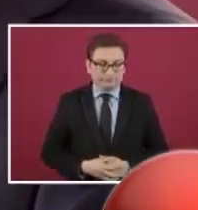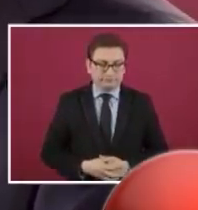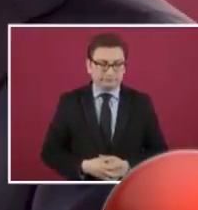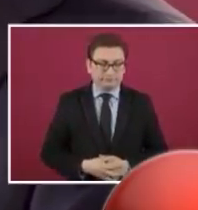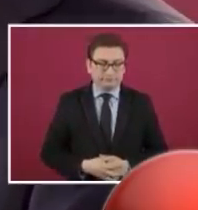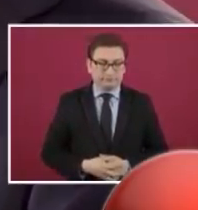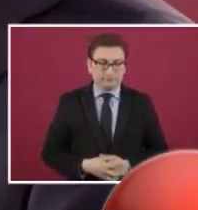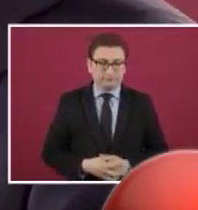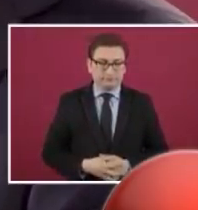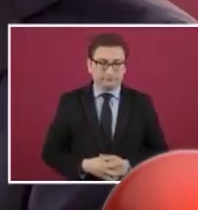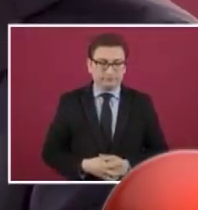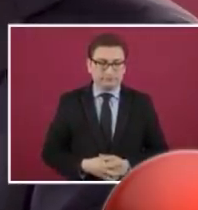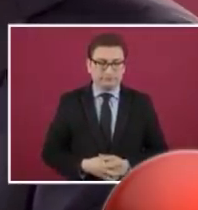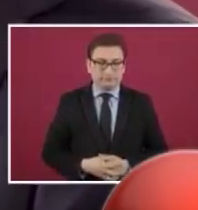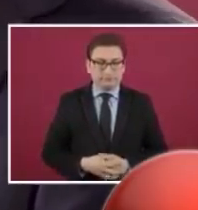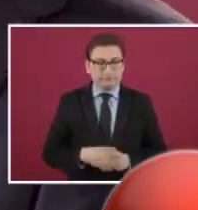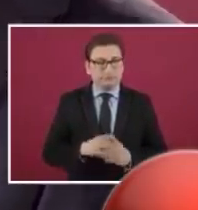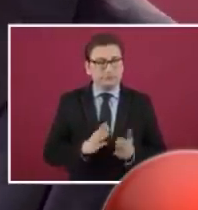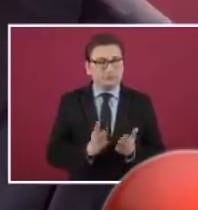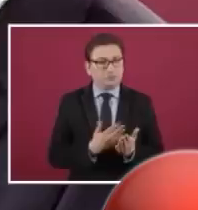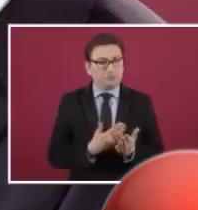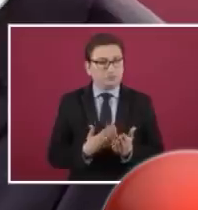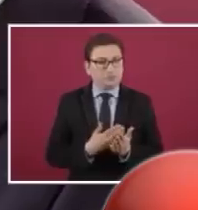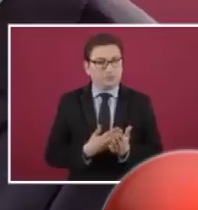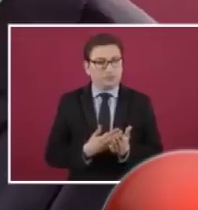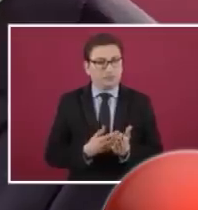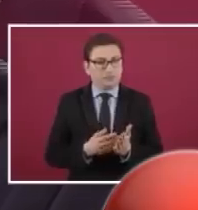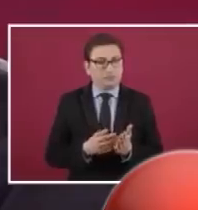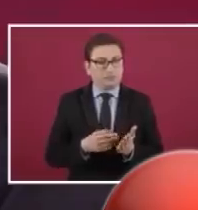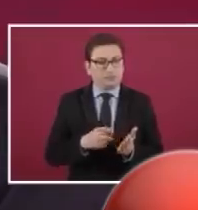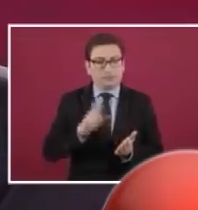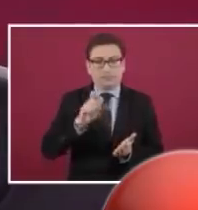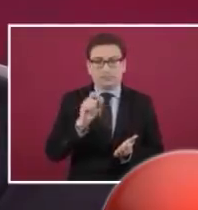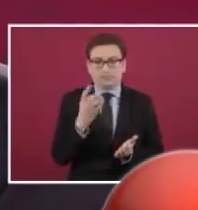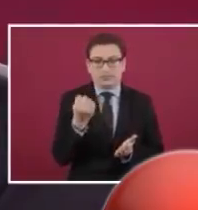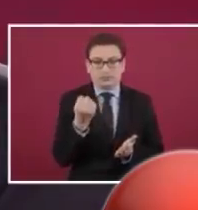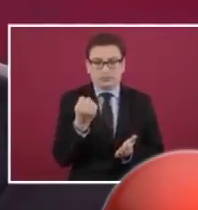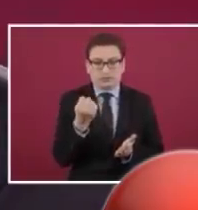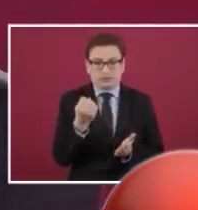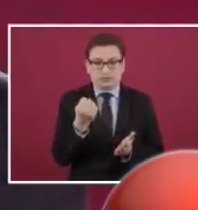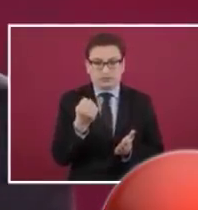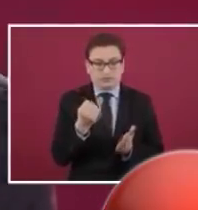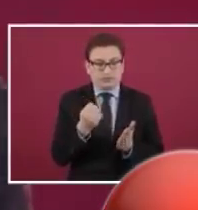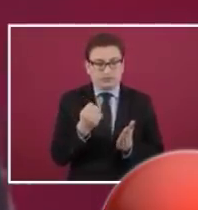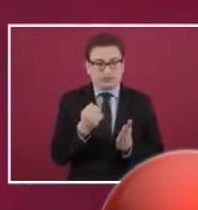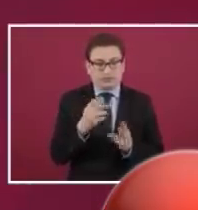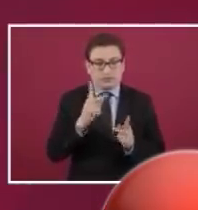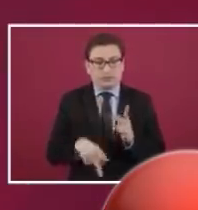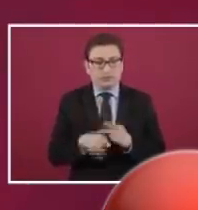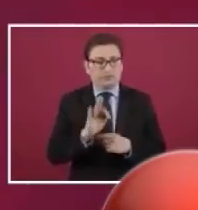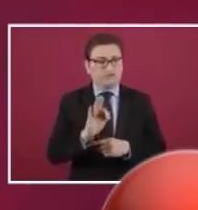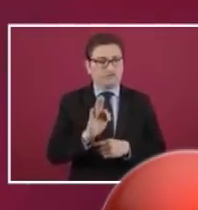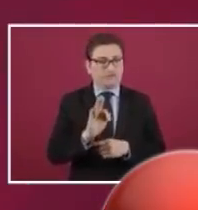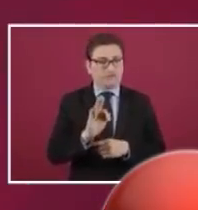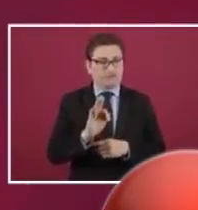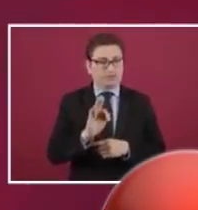en la página 29 de la sección F,